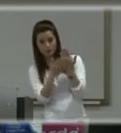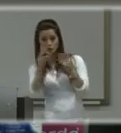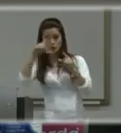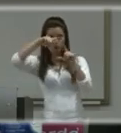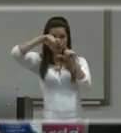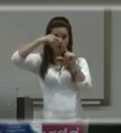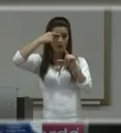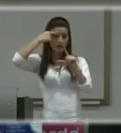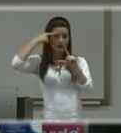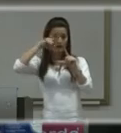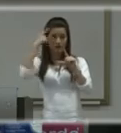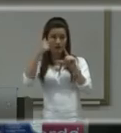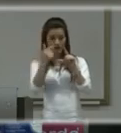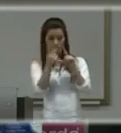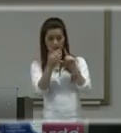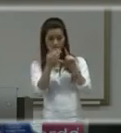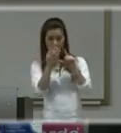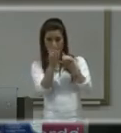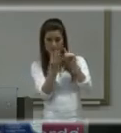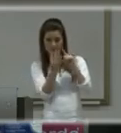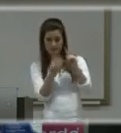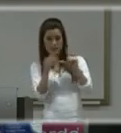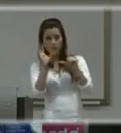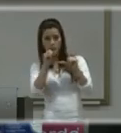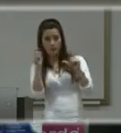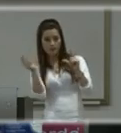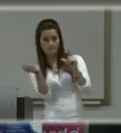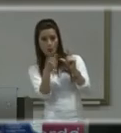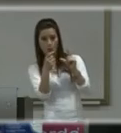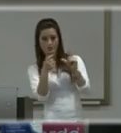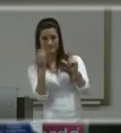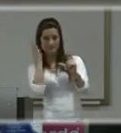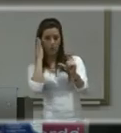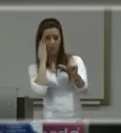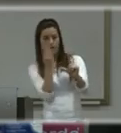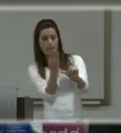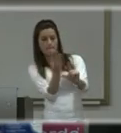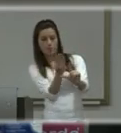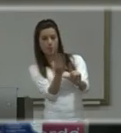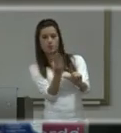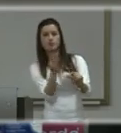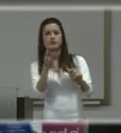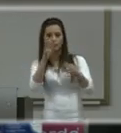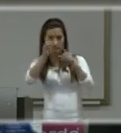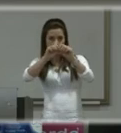escanear este código y pueden ver el video en lengua de señas, el video que explica la cartilla.